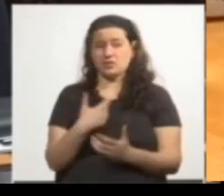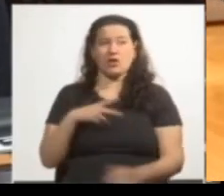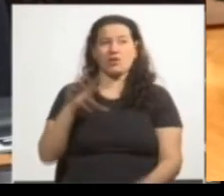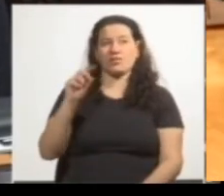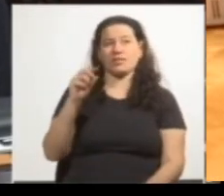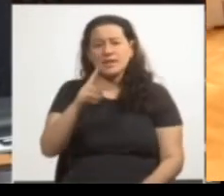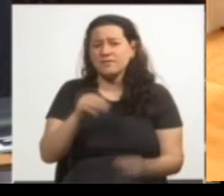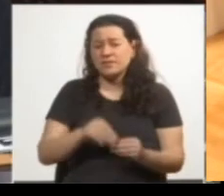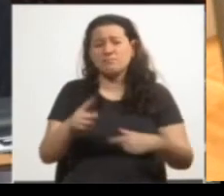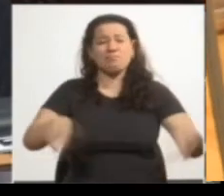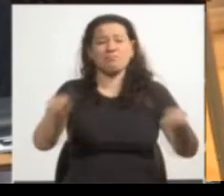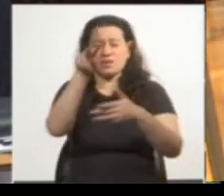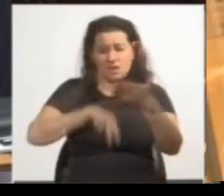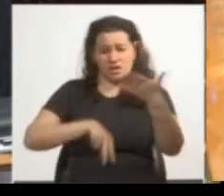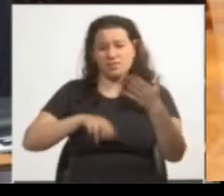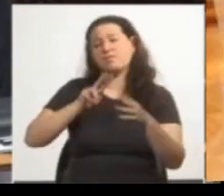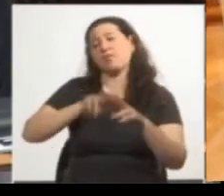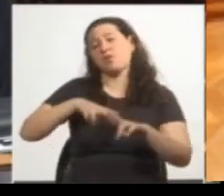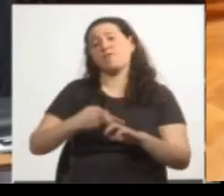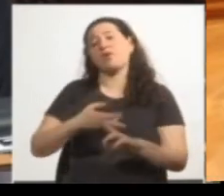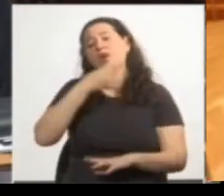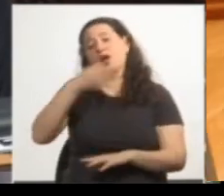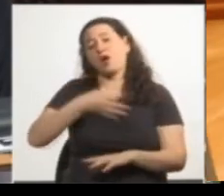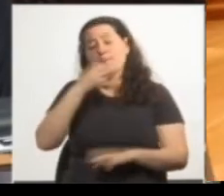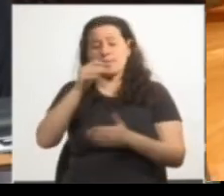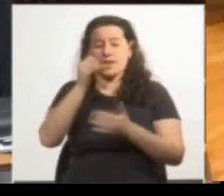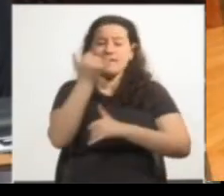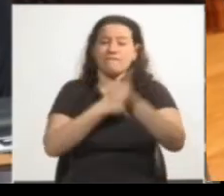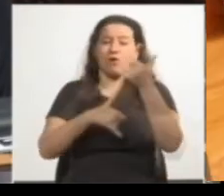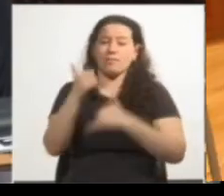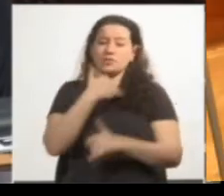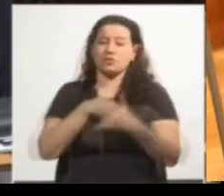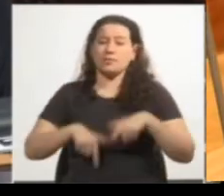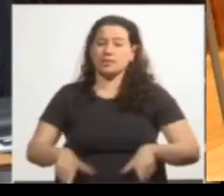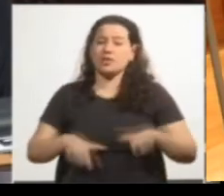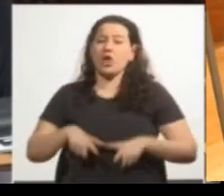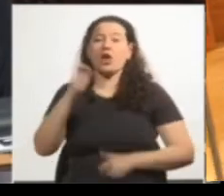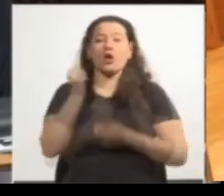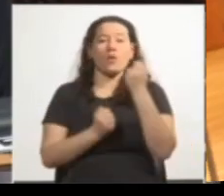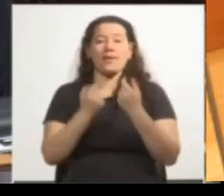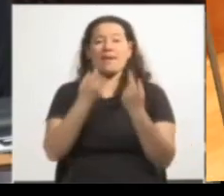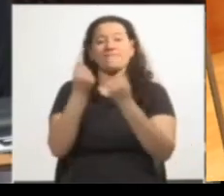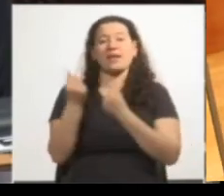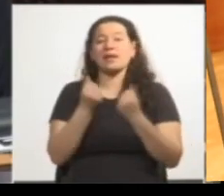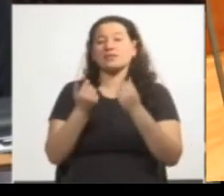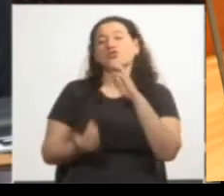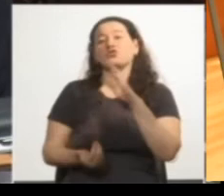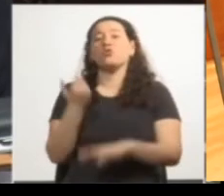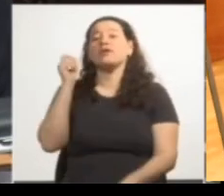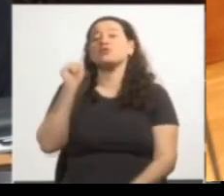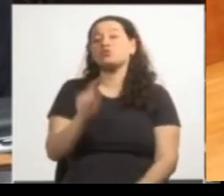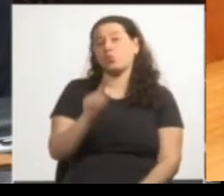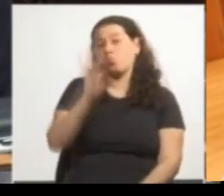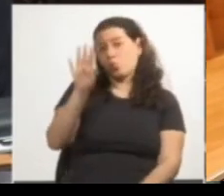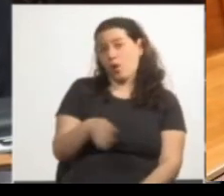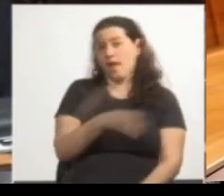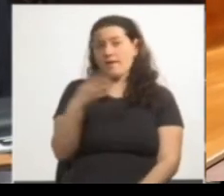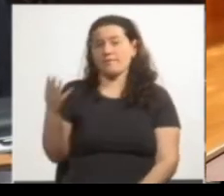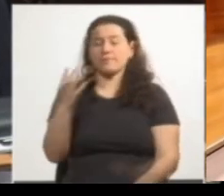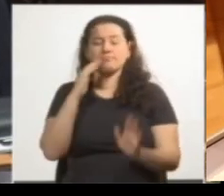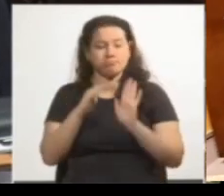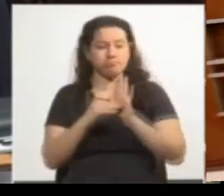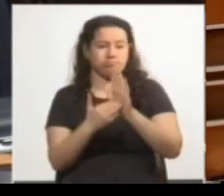segundos voy a volver a recomendar que lean el informe del ministerio de economía y finanzas que está colgado en su página que se le